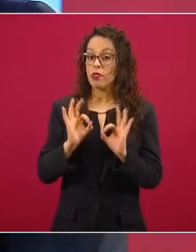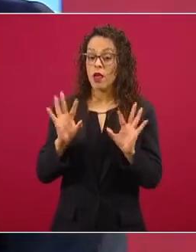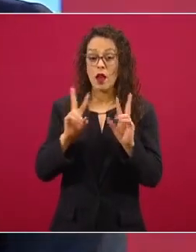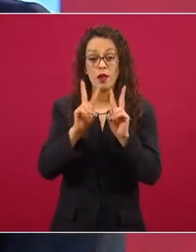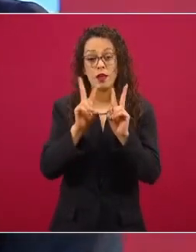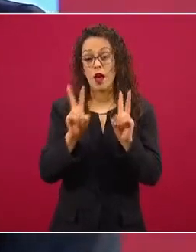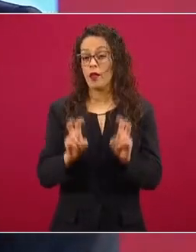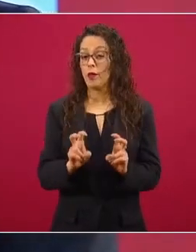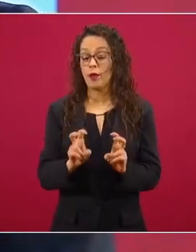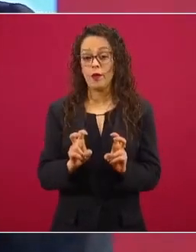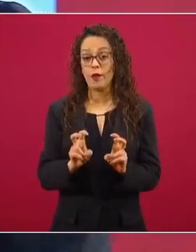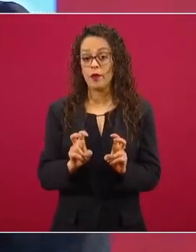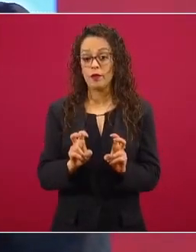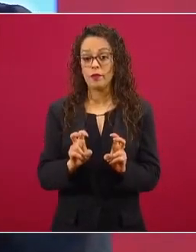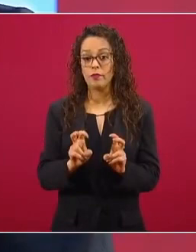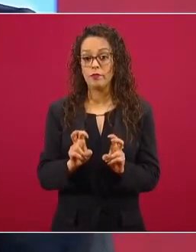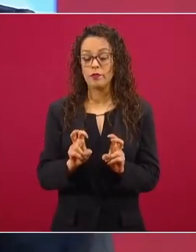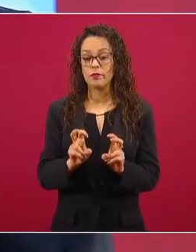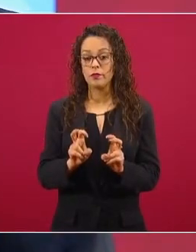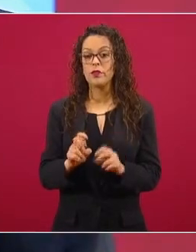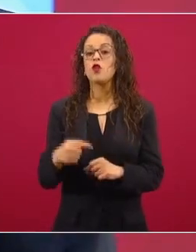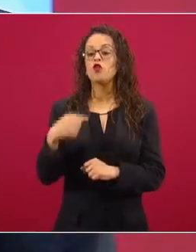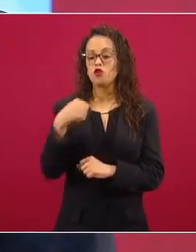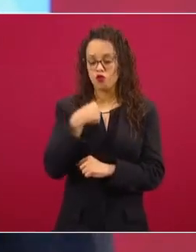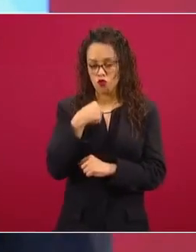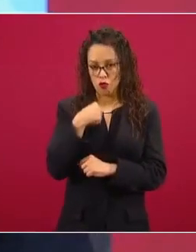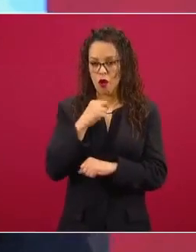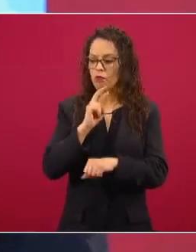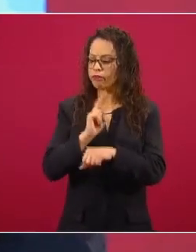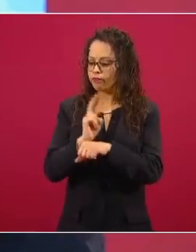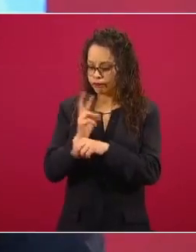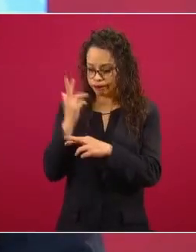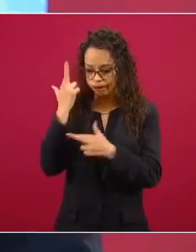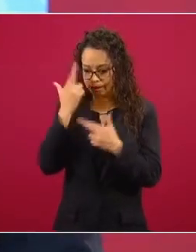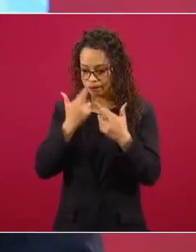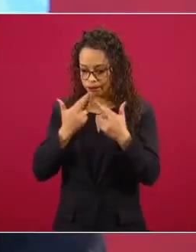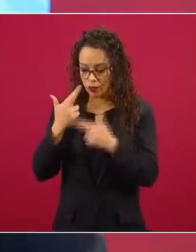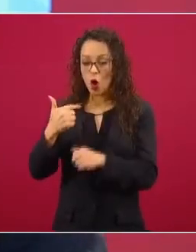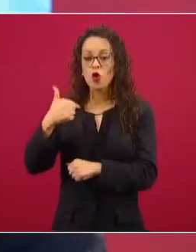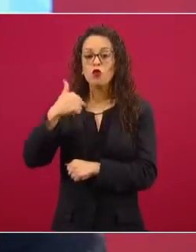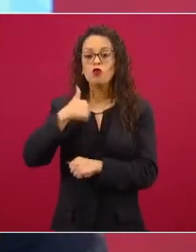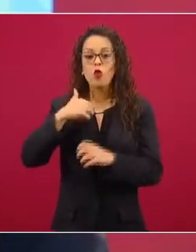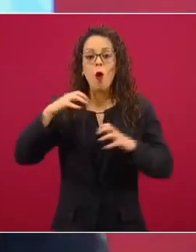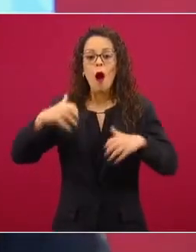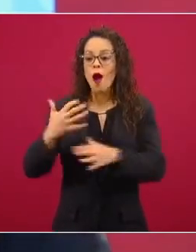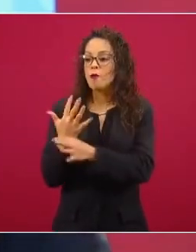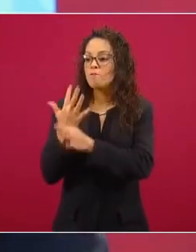darle seguimiento, informar, para que no